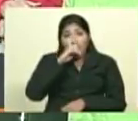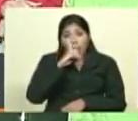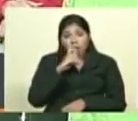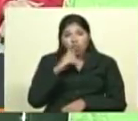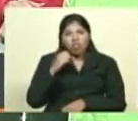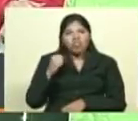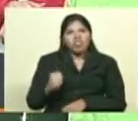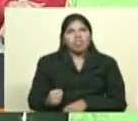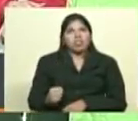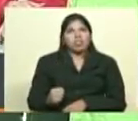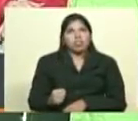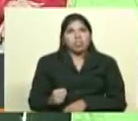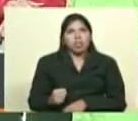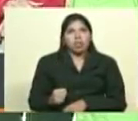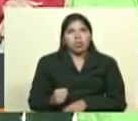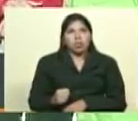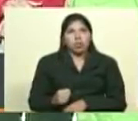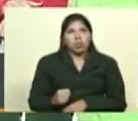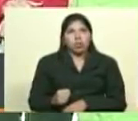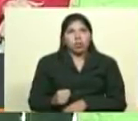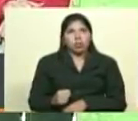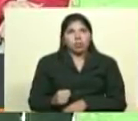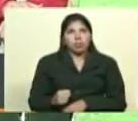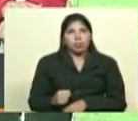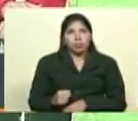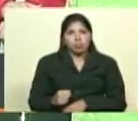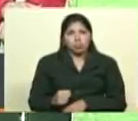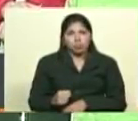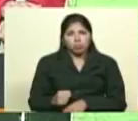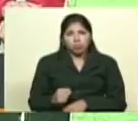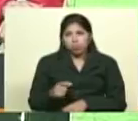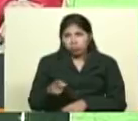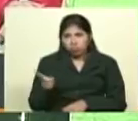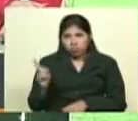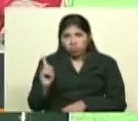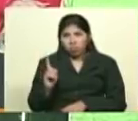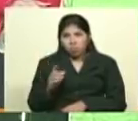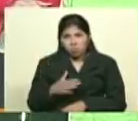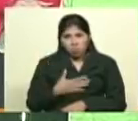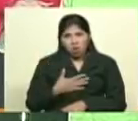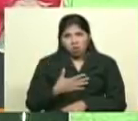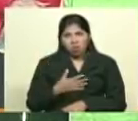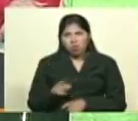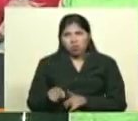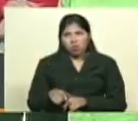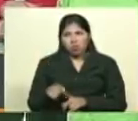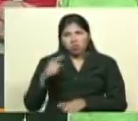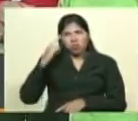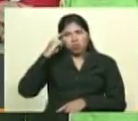burguesa del pacto de Punto Fijo, y no pudieron apagar la llama sagrada del pueblo